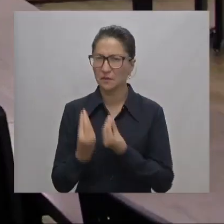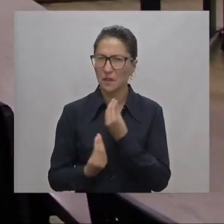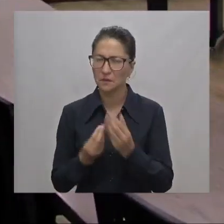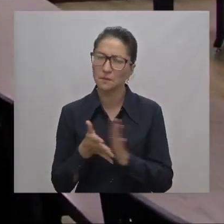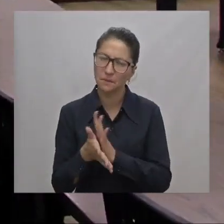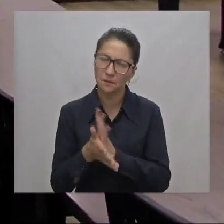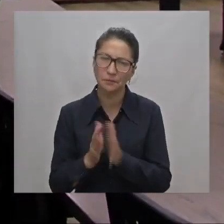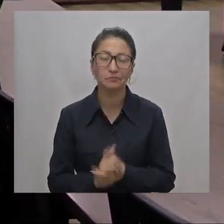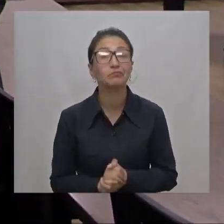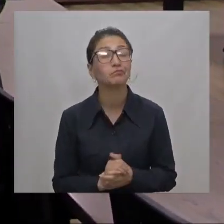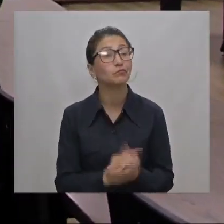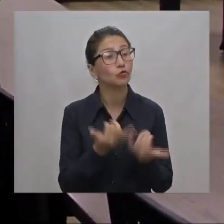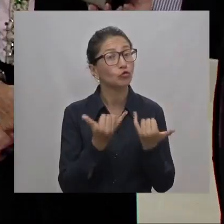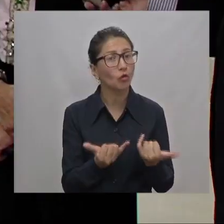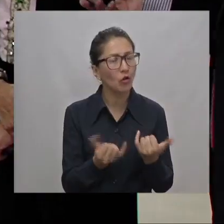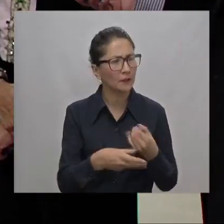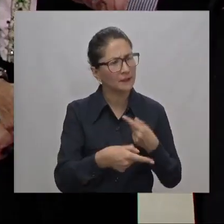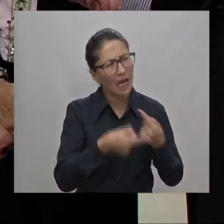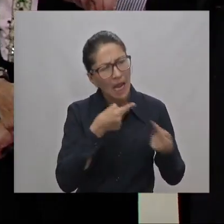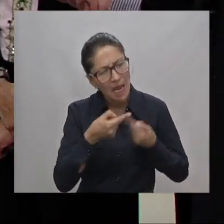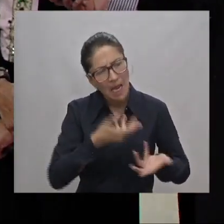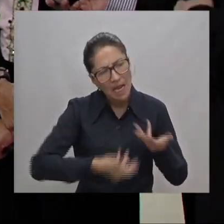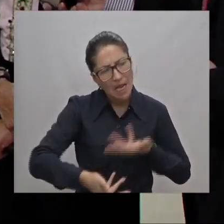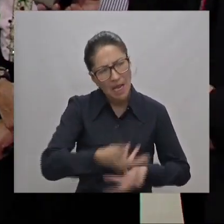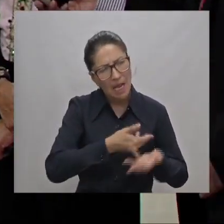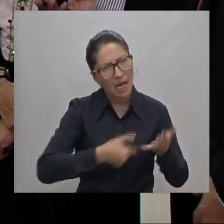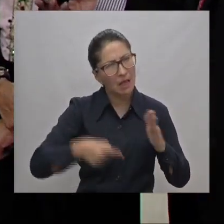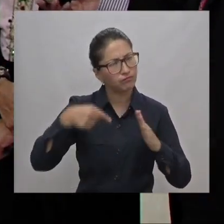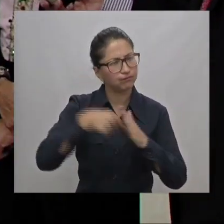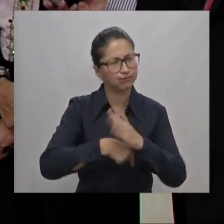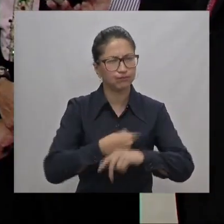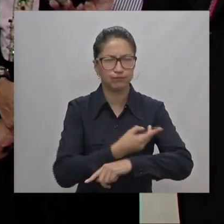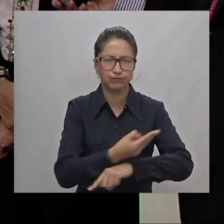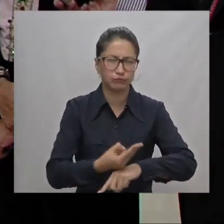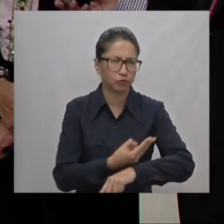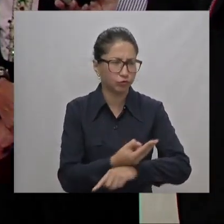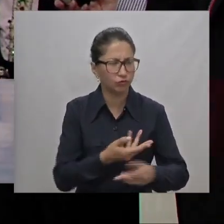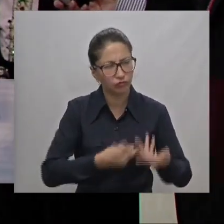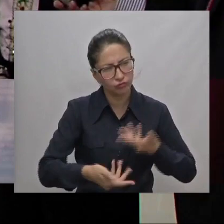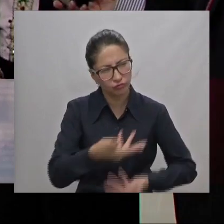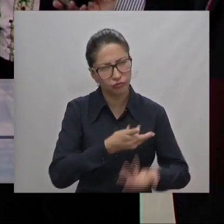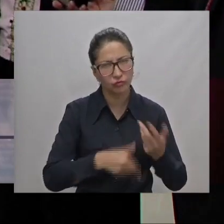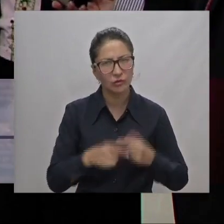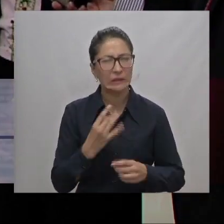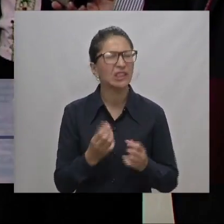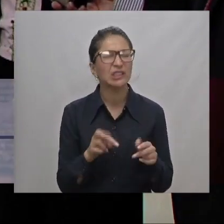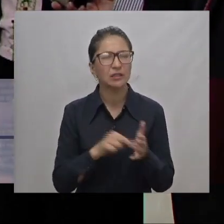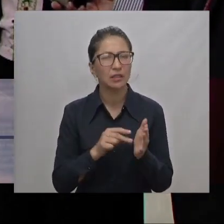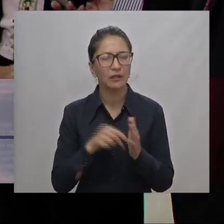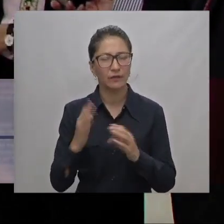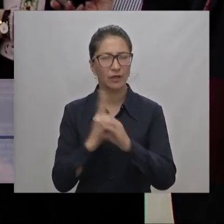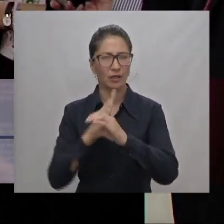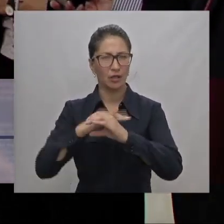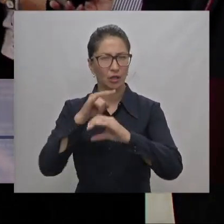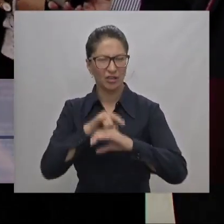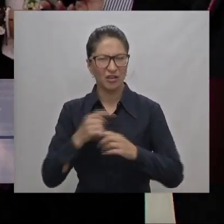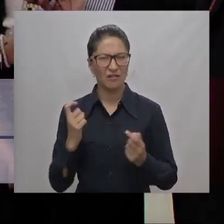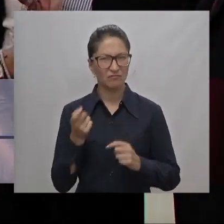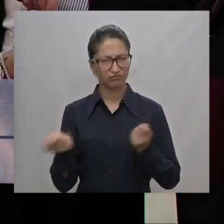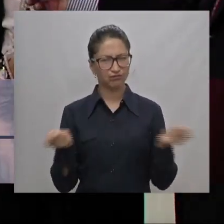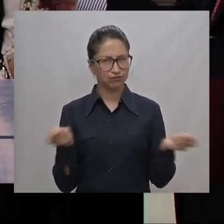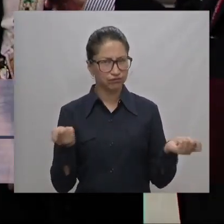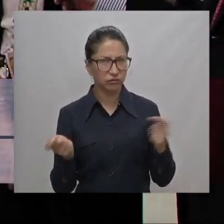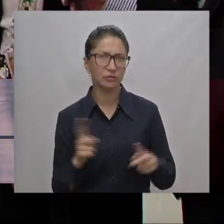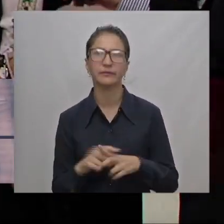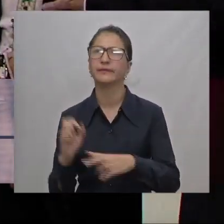nacional. Hemos tenido un diálogo muy extenso, muy fructífero, sobre el tema del control fiscal en Colombia,